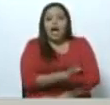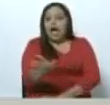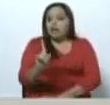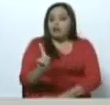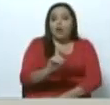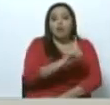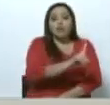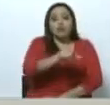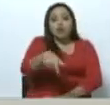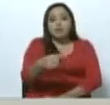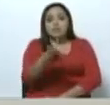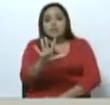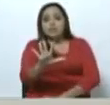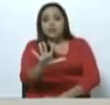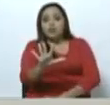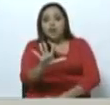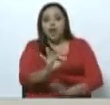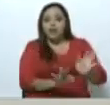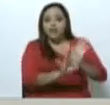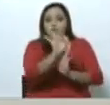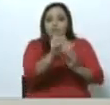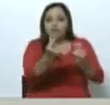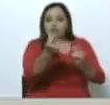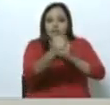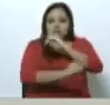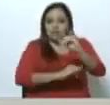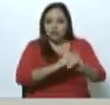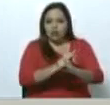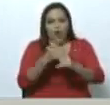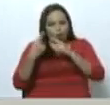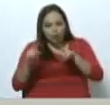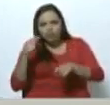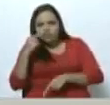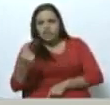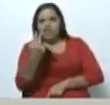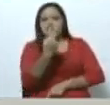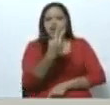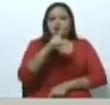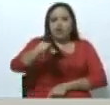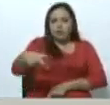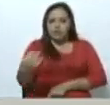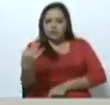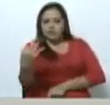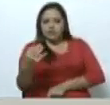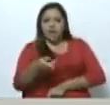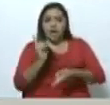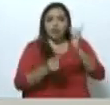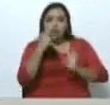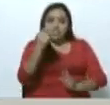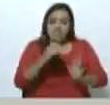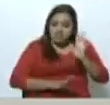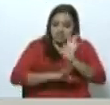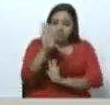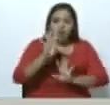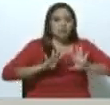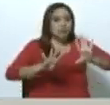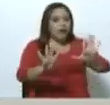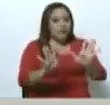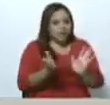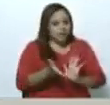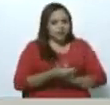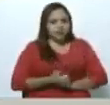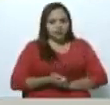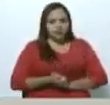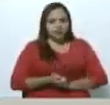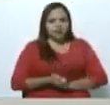1.5 el Fondo Monetario. Yo he visto una que decía 2.3. Pero hay una que nos dice que vamos a crecer 9.